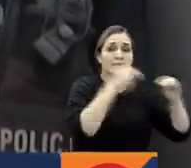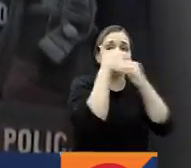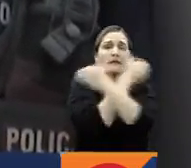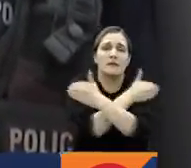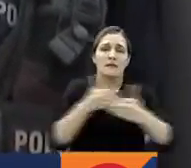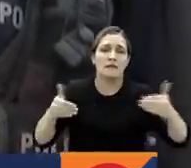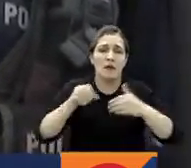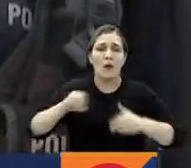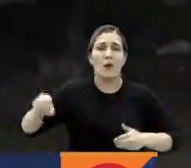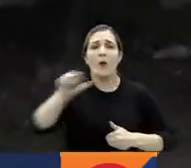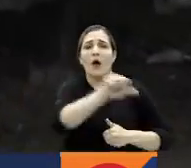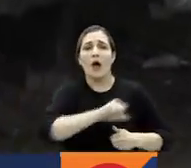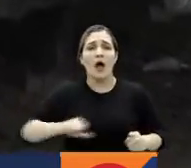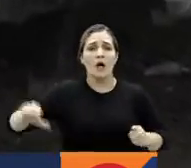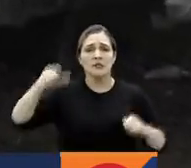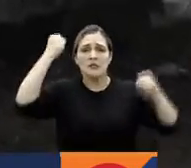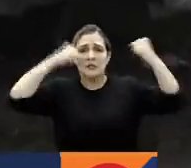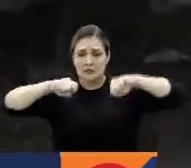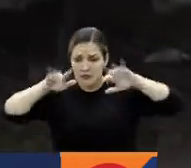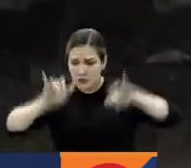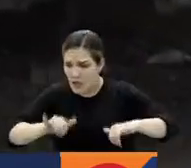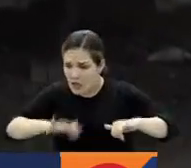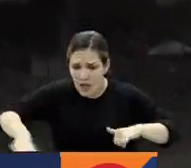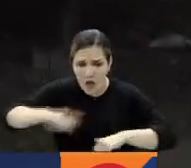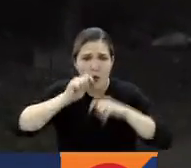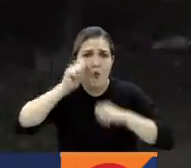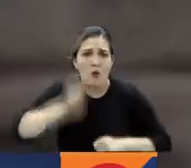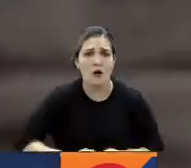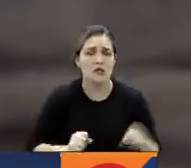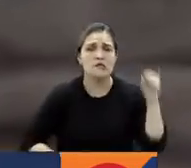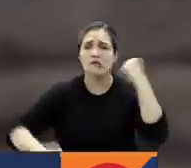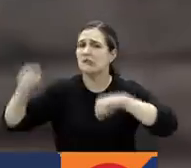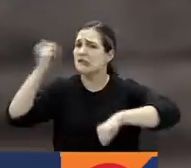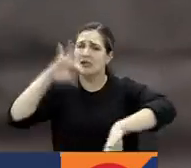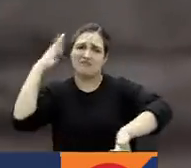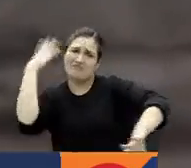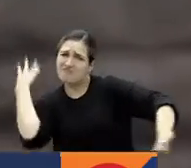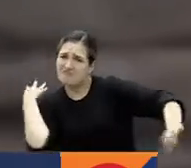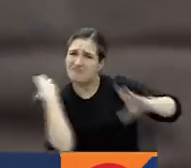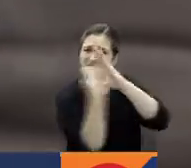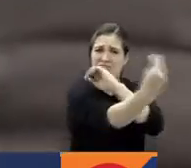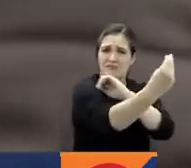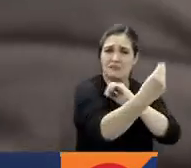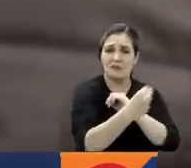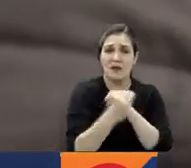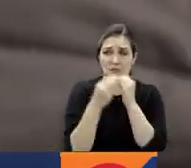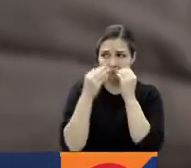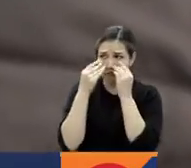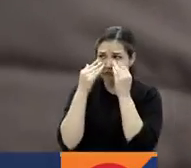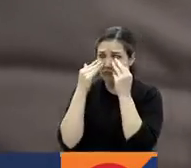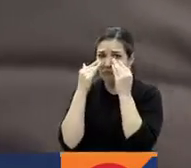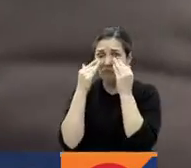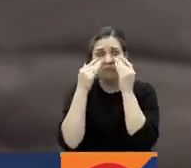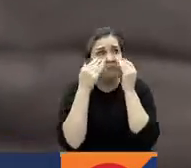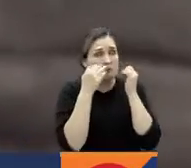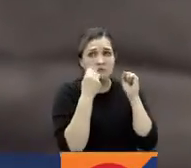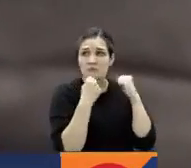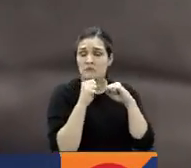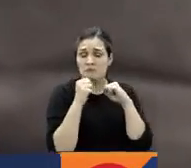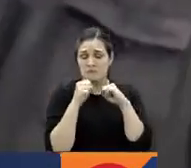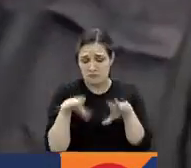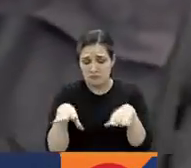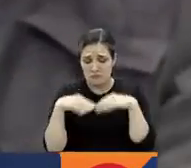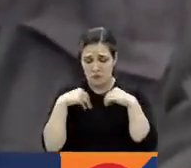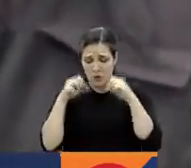niños ucranianos han sido parte de los rostros que dibujan esta historia. Sus ojos, en cuestión de minutos, tuvieron que reconocer un